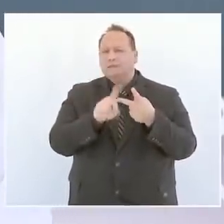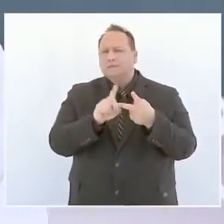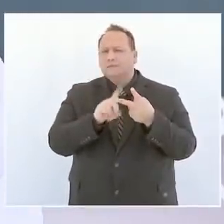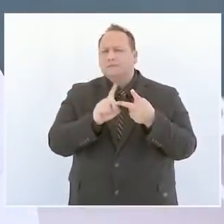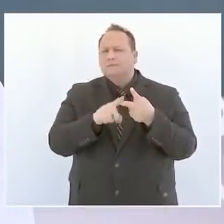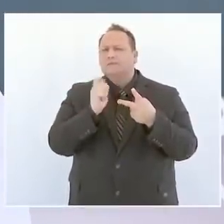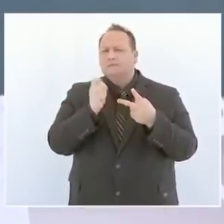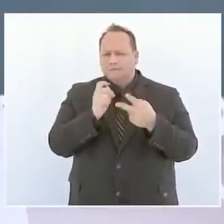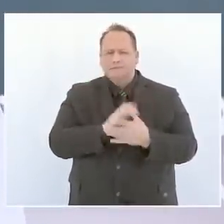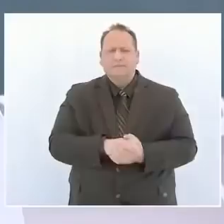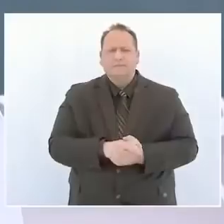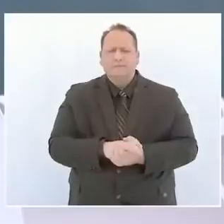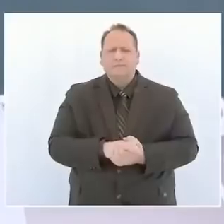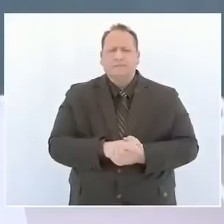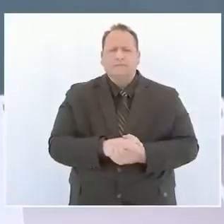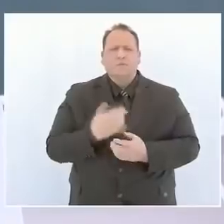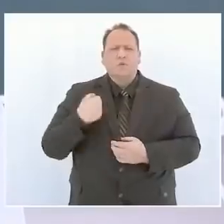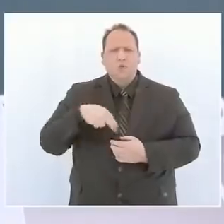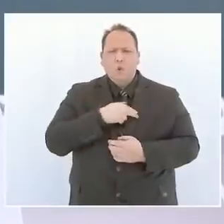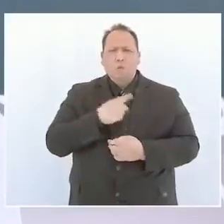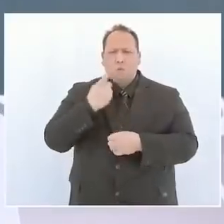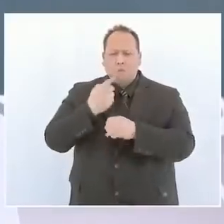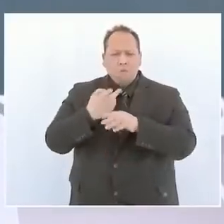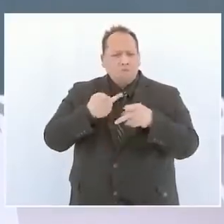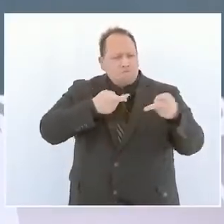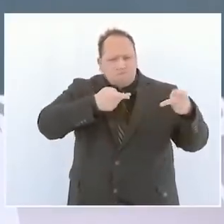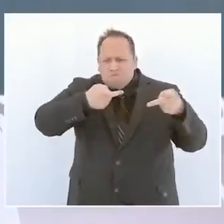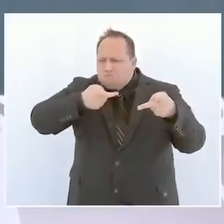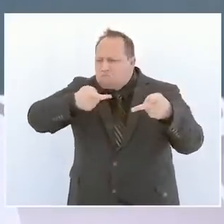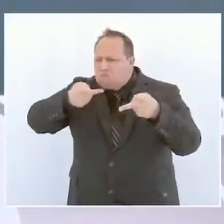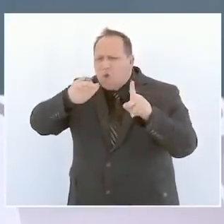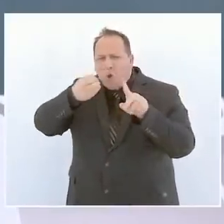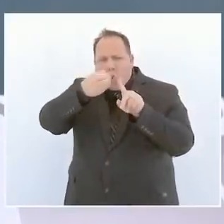es el de organizarnos,